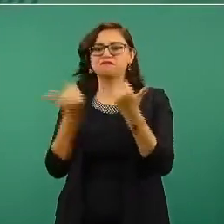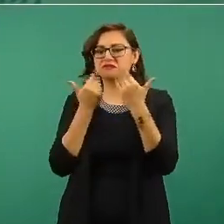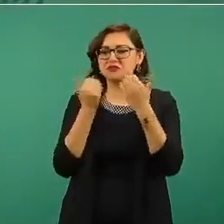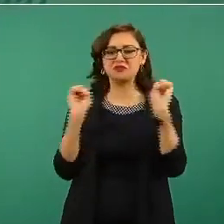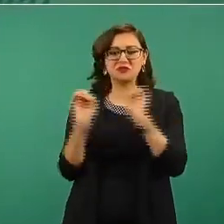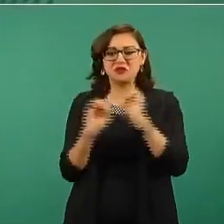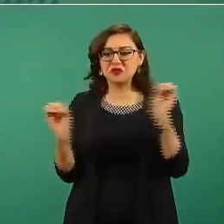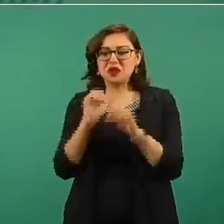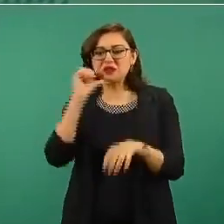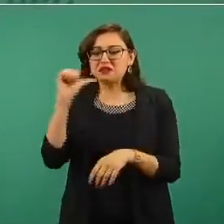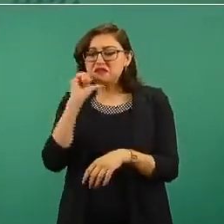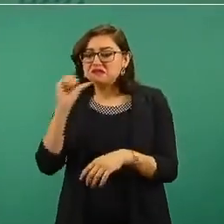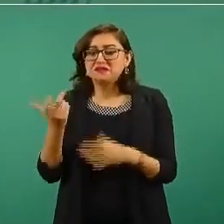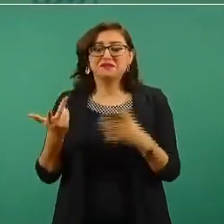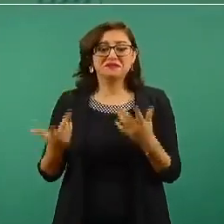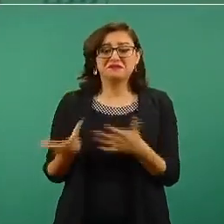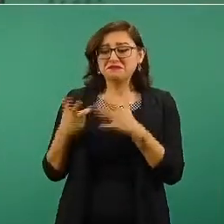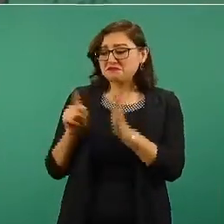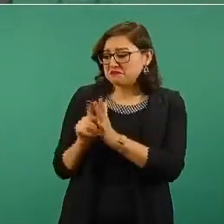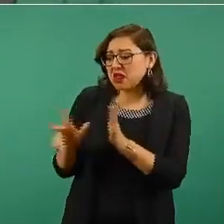porque habían periódicos, pero